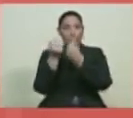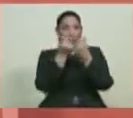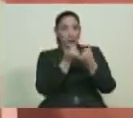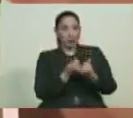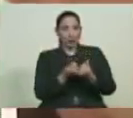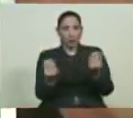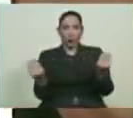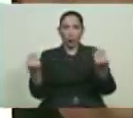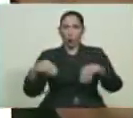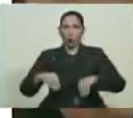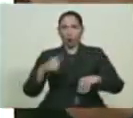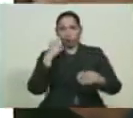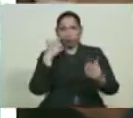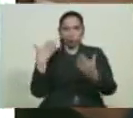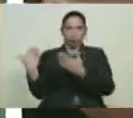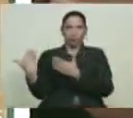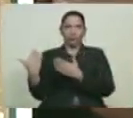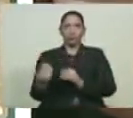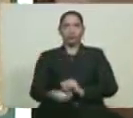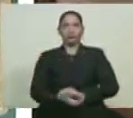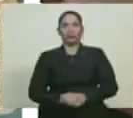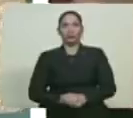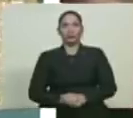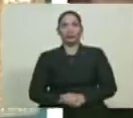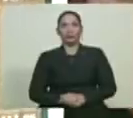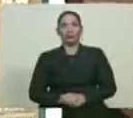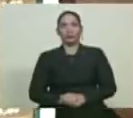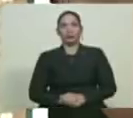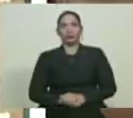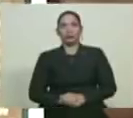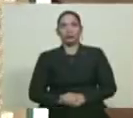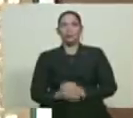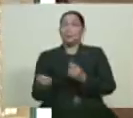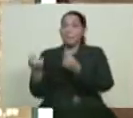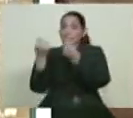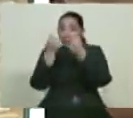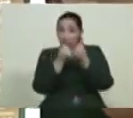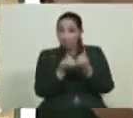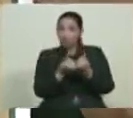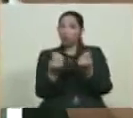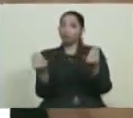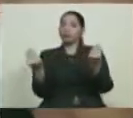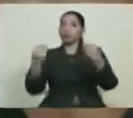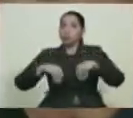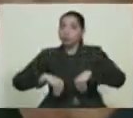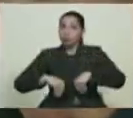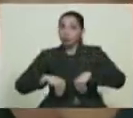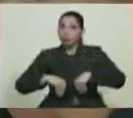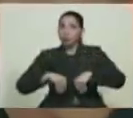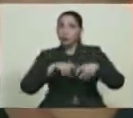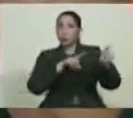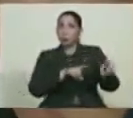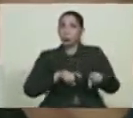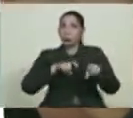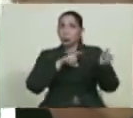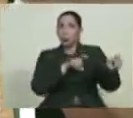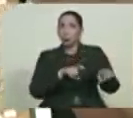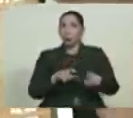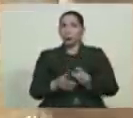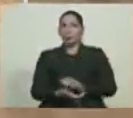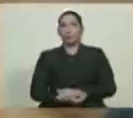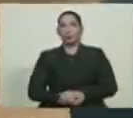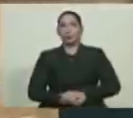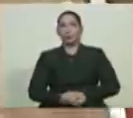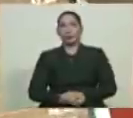acordados. Y quiero insistir con mucha fuerza en eso. Son precios acordados con la agroindustria, con los productores